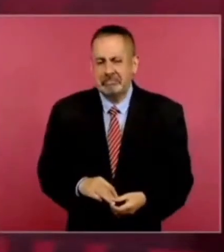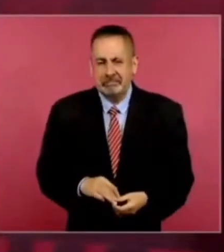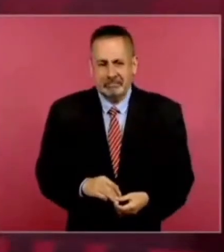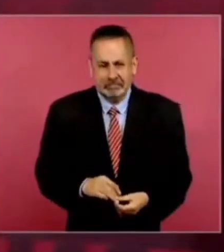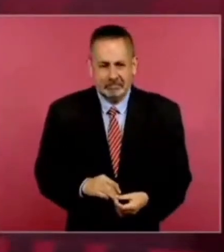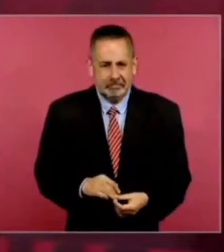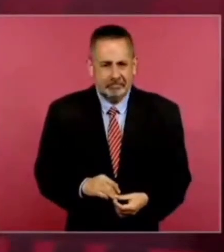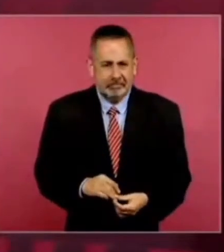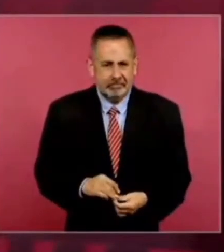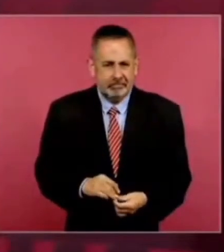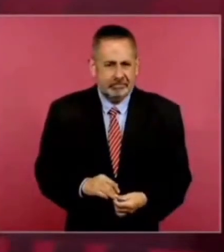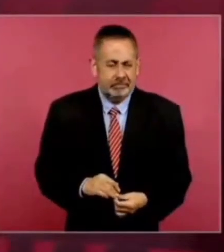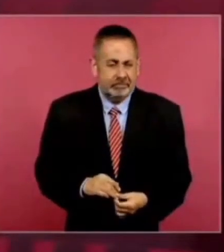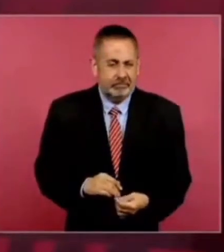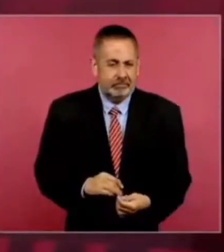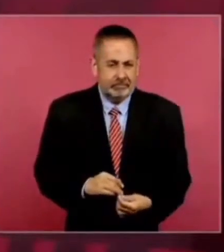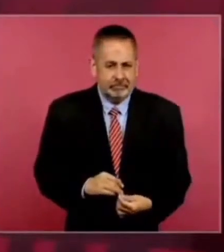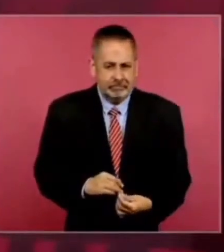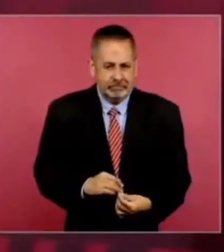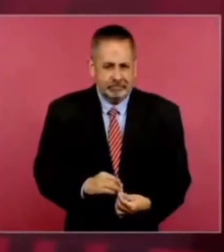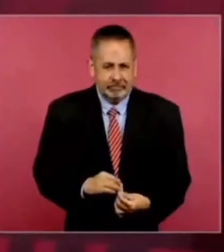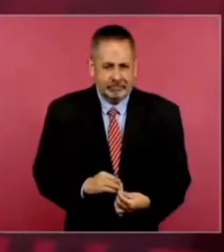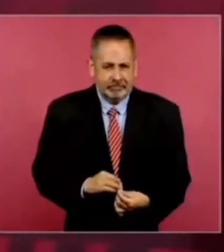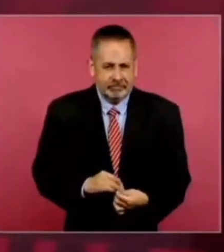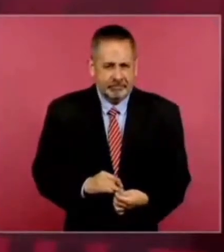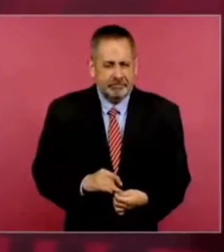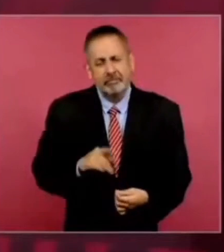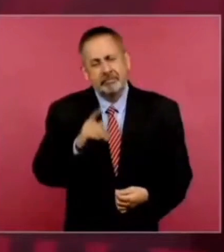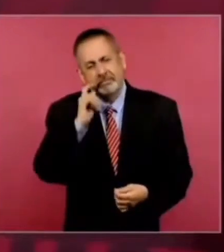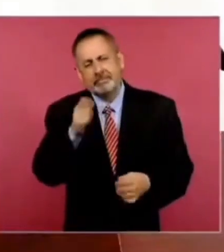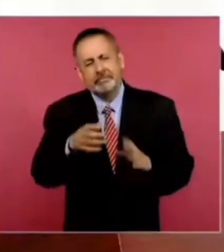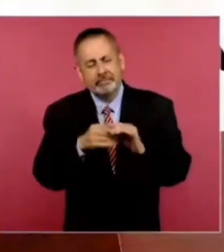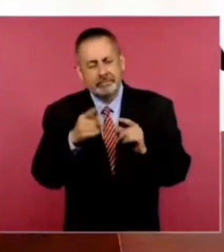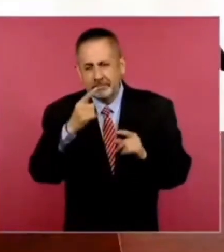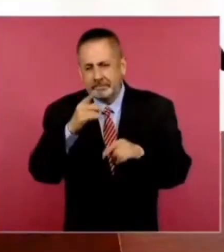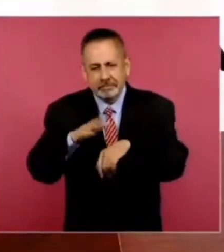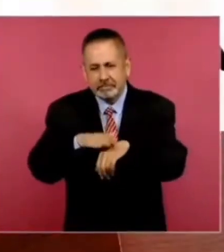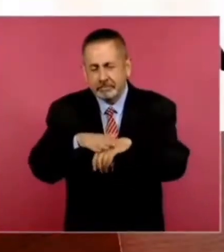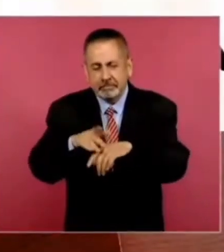Pero lo que llama la atención es que eso